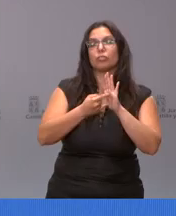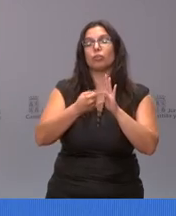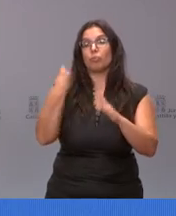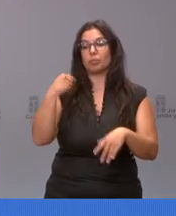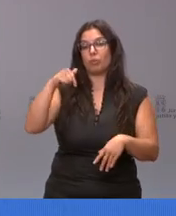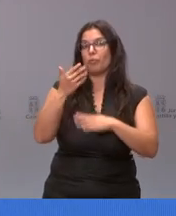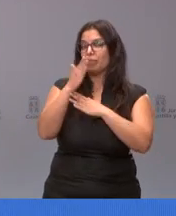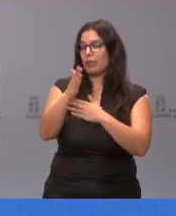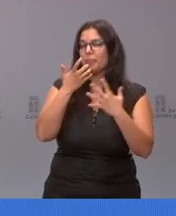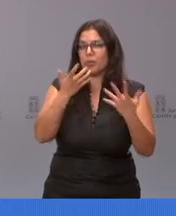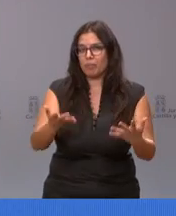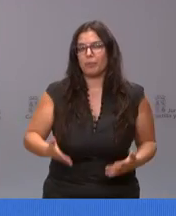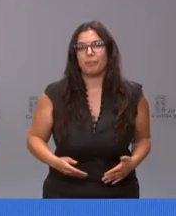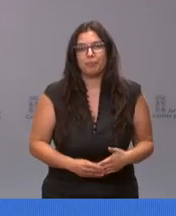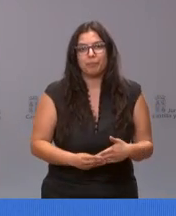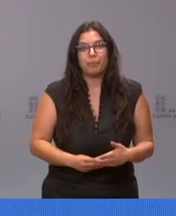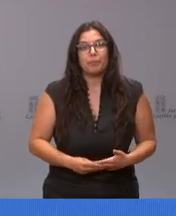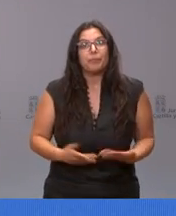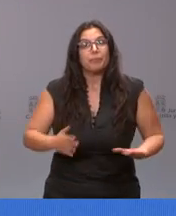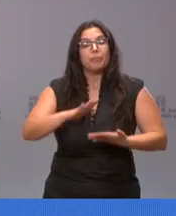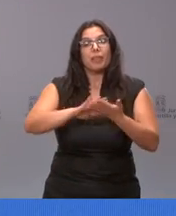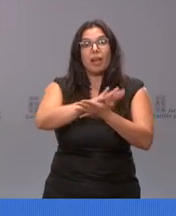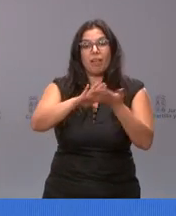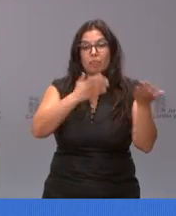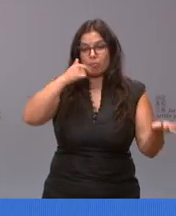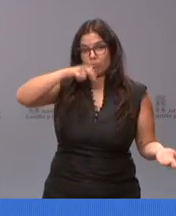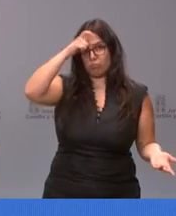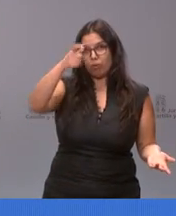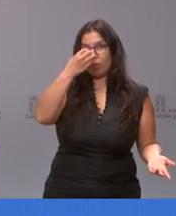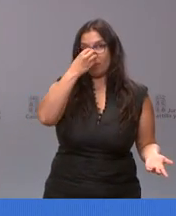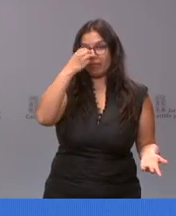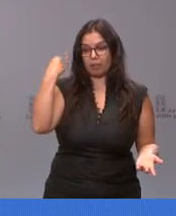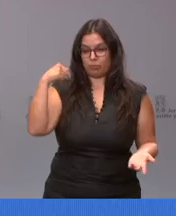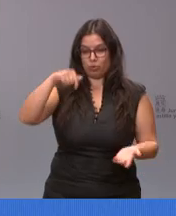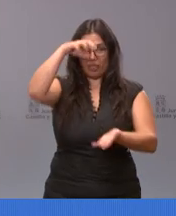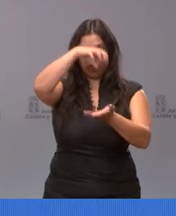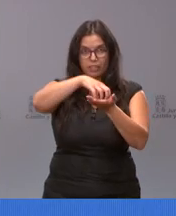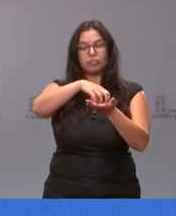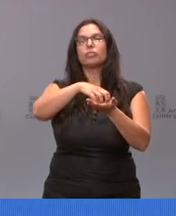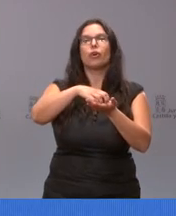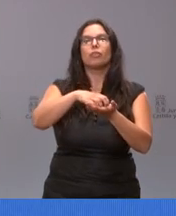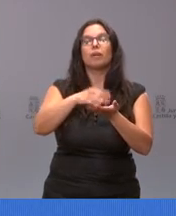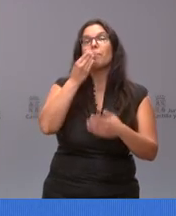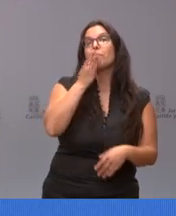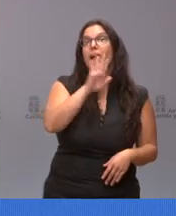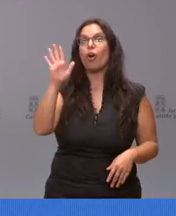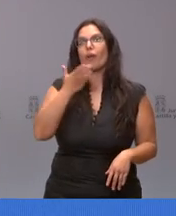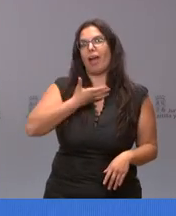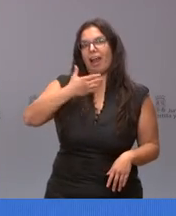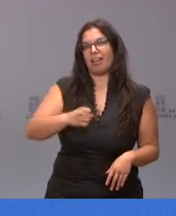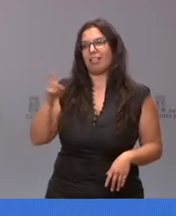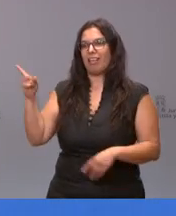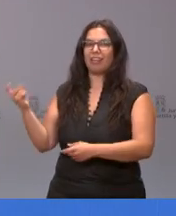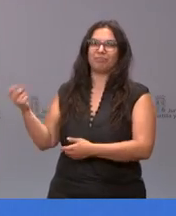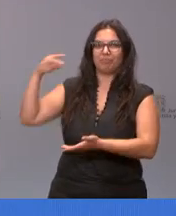hoy mismo será presentado. Pero hablando de Medina del Campo y del edificio que hoy nos acoge, nadie mejor que su alcalde para darles